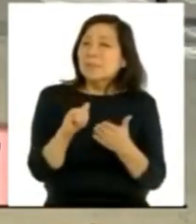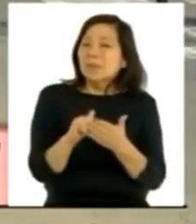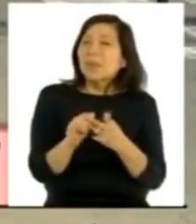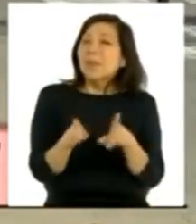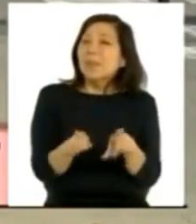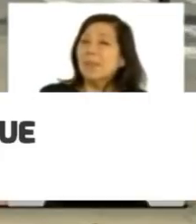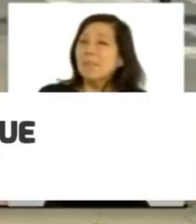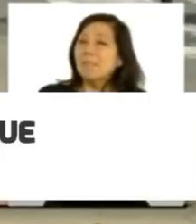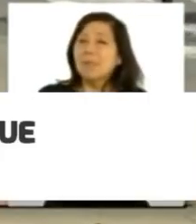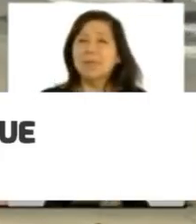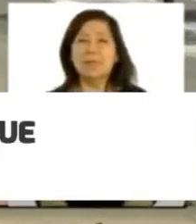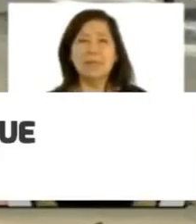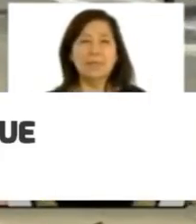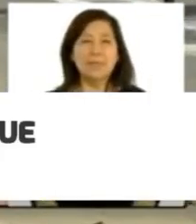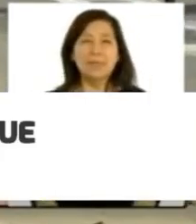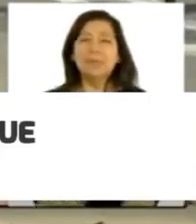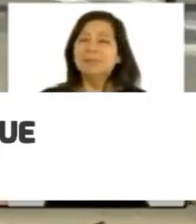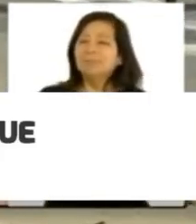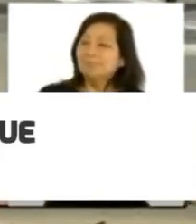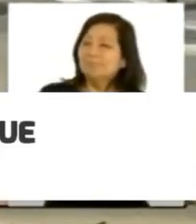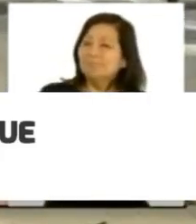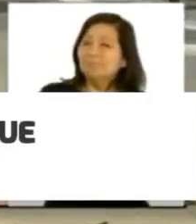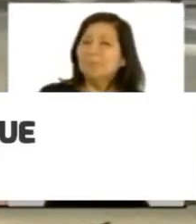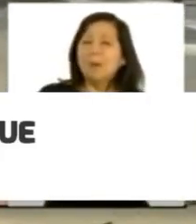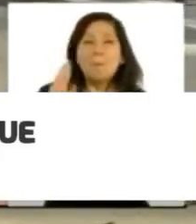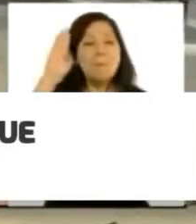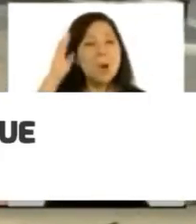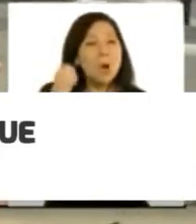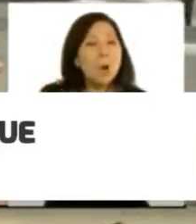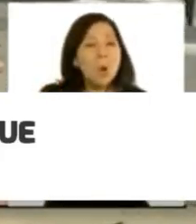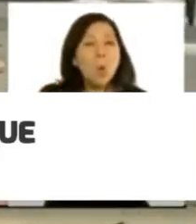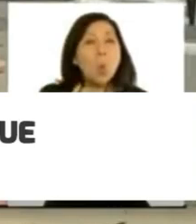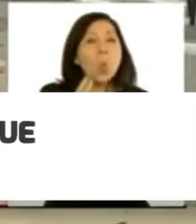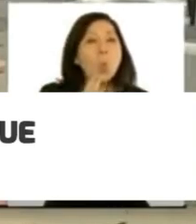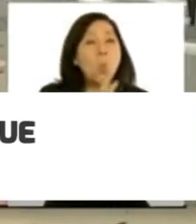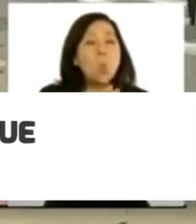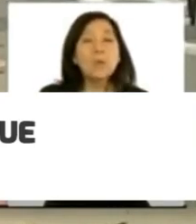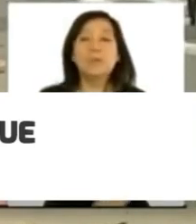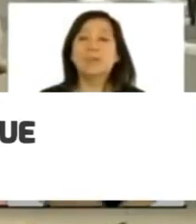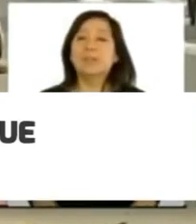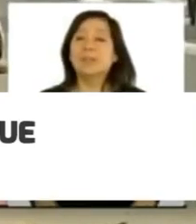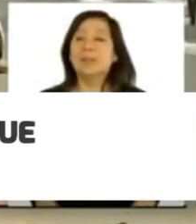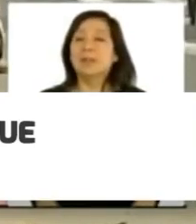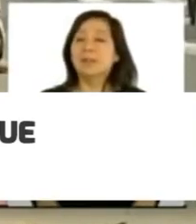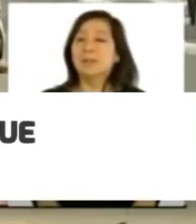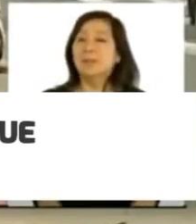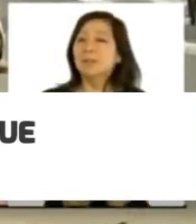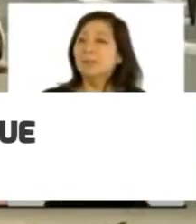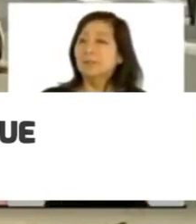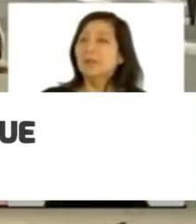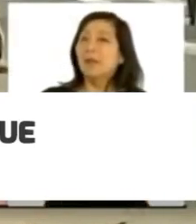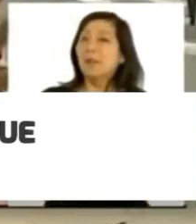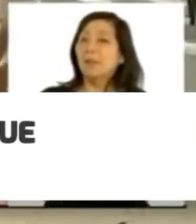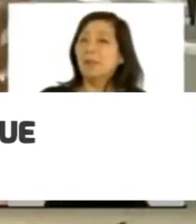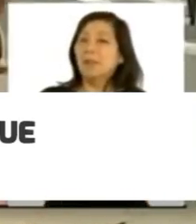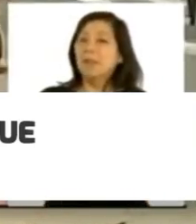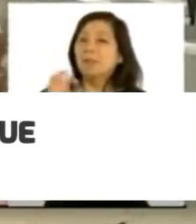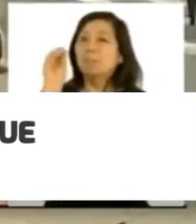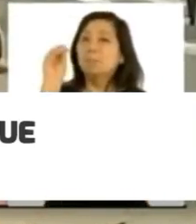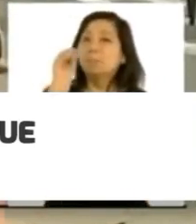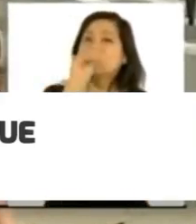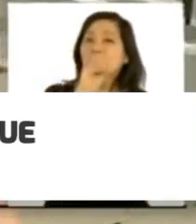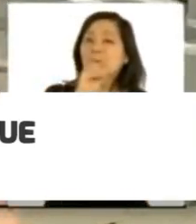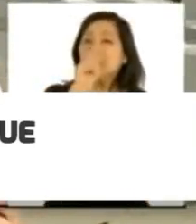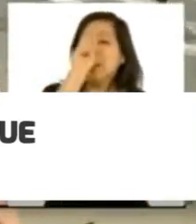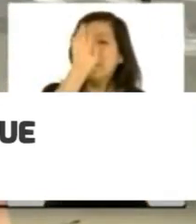También sobre las actividades de la policía, las medidas de seguridad en los distintos puntos del